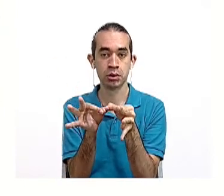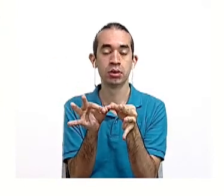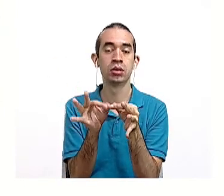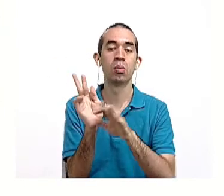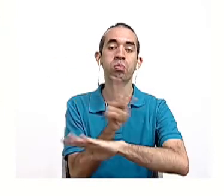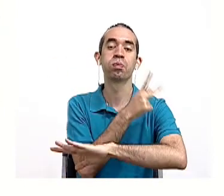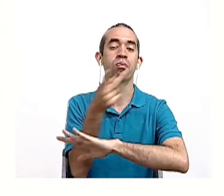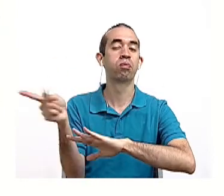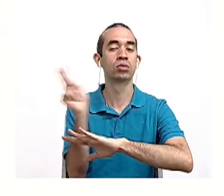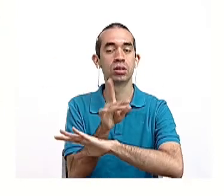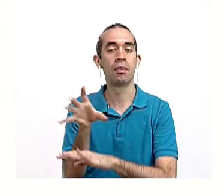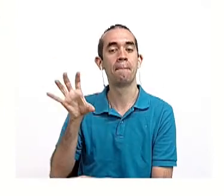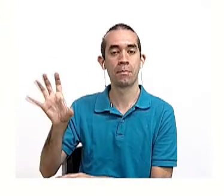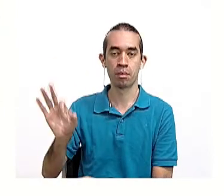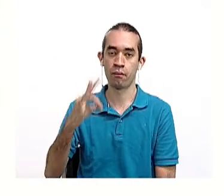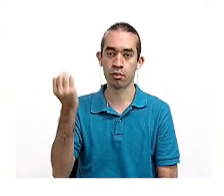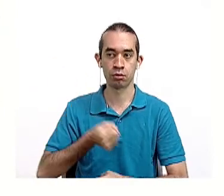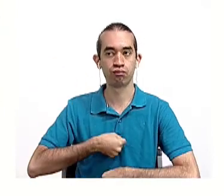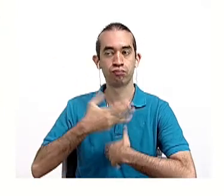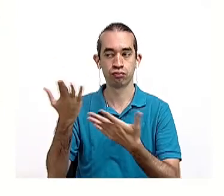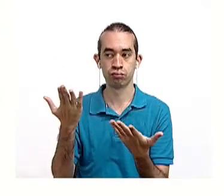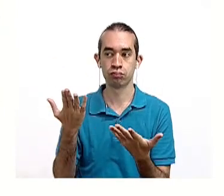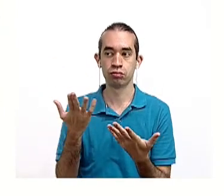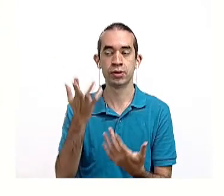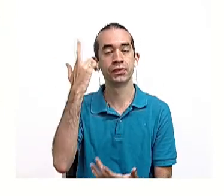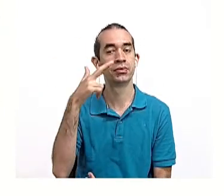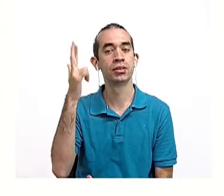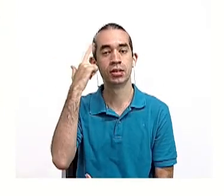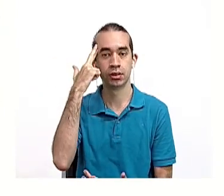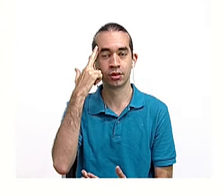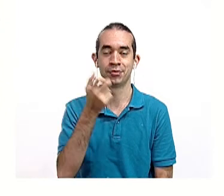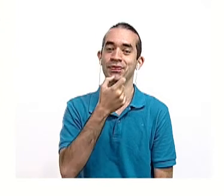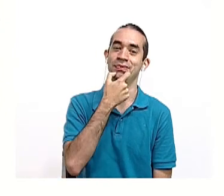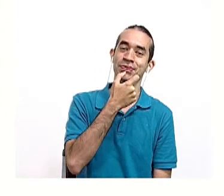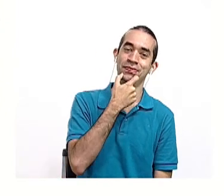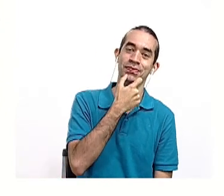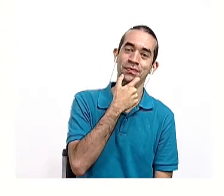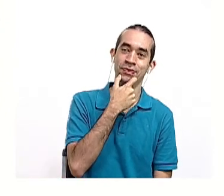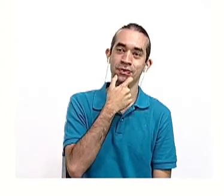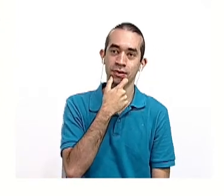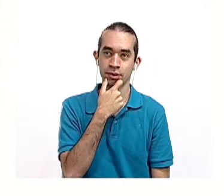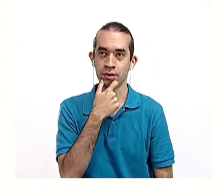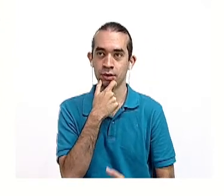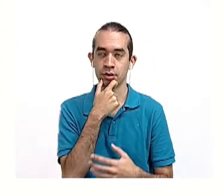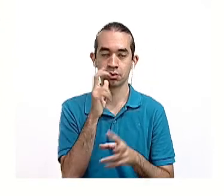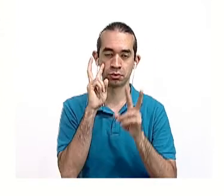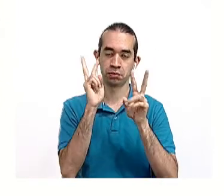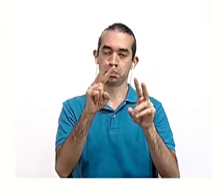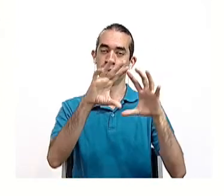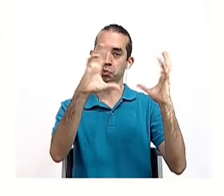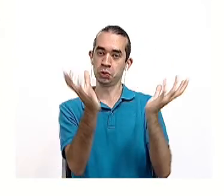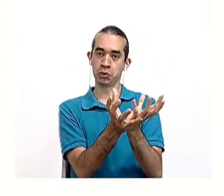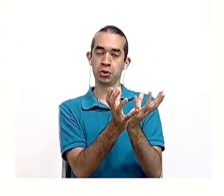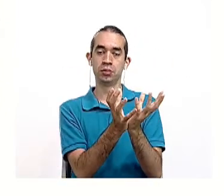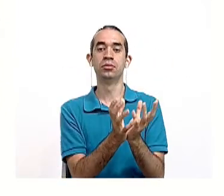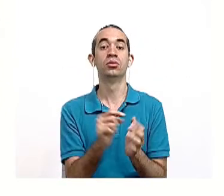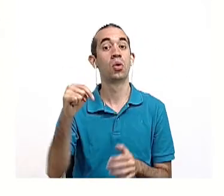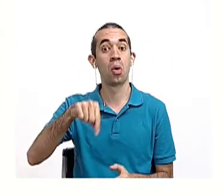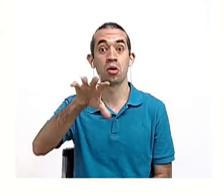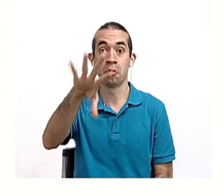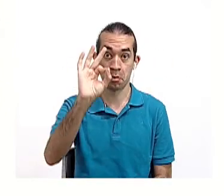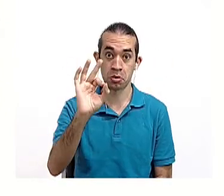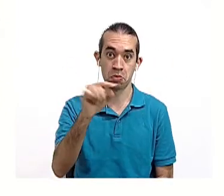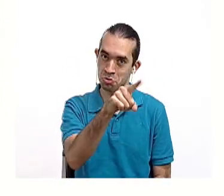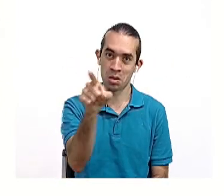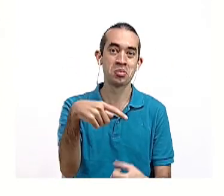poesía a su manera, que generaba reflexión, risa, detenimiento hacia el mundo. Así que hoy los invito a